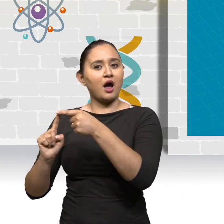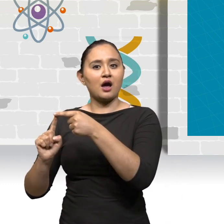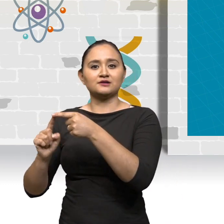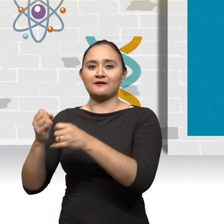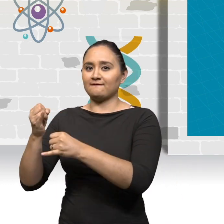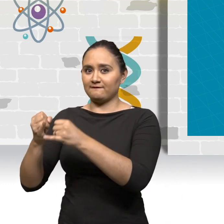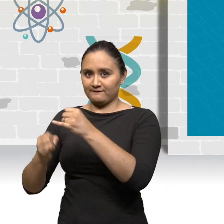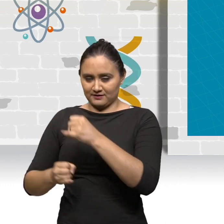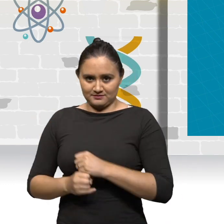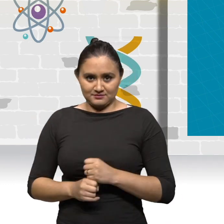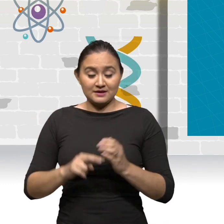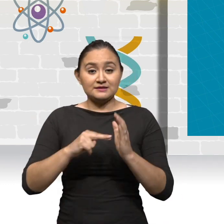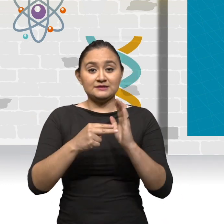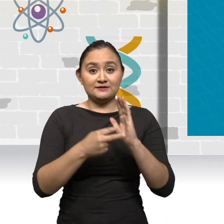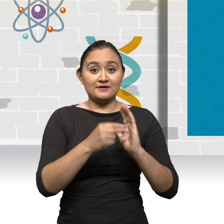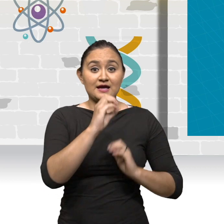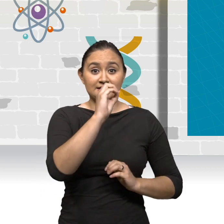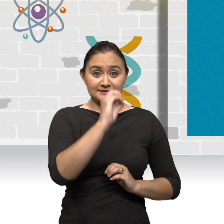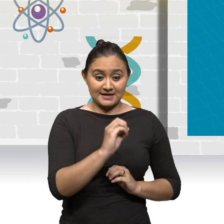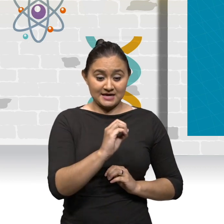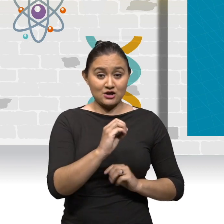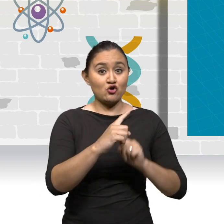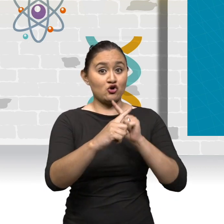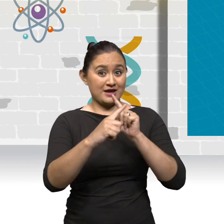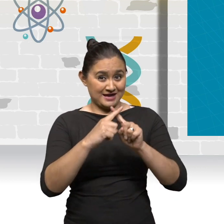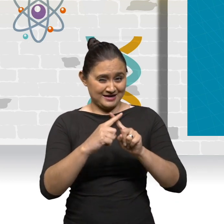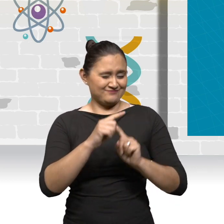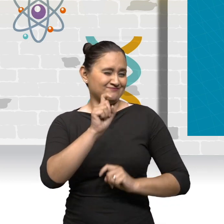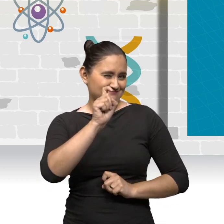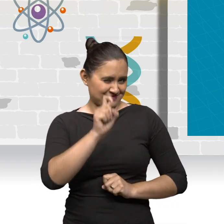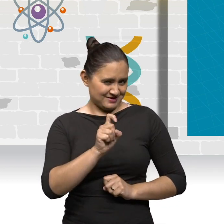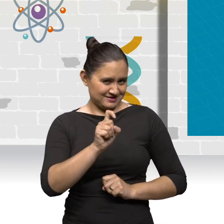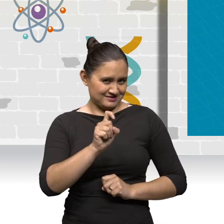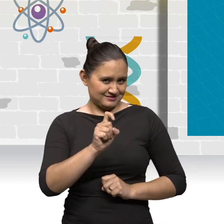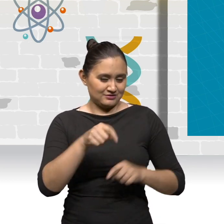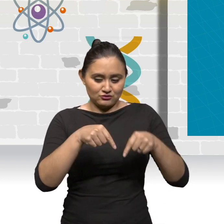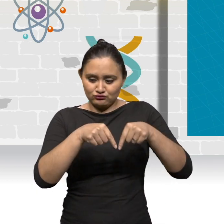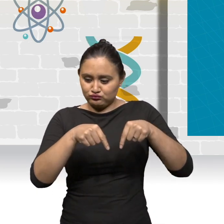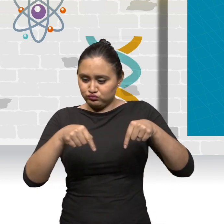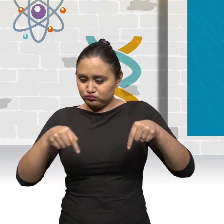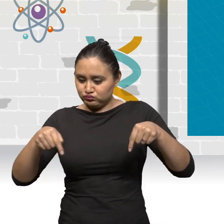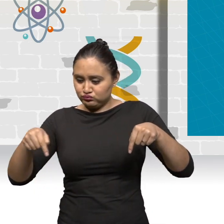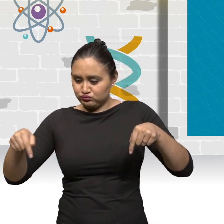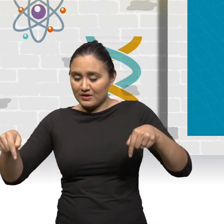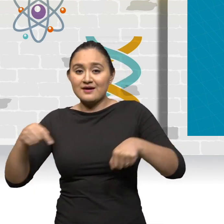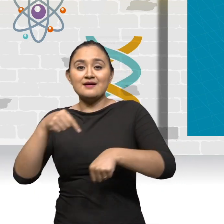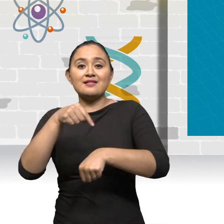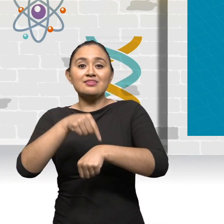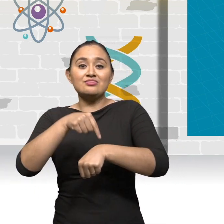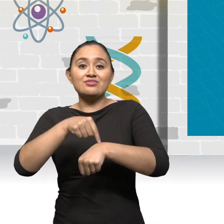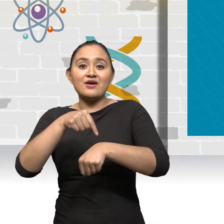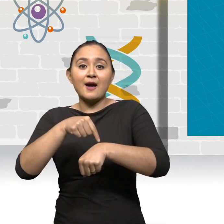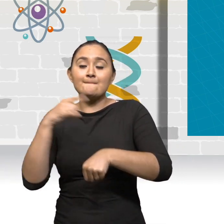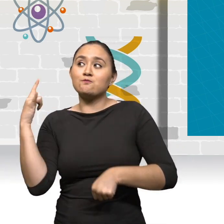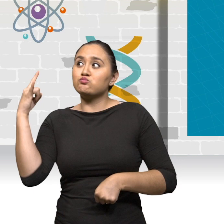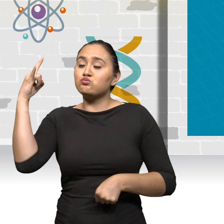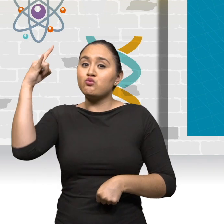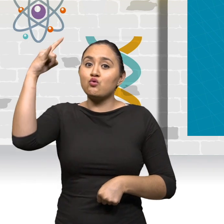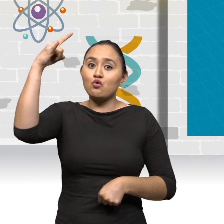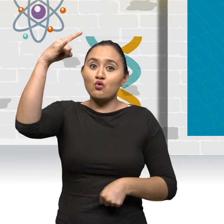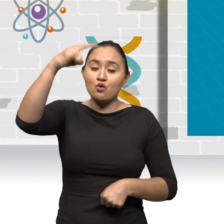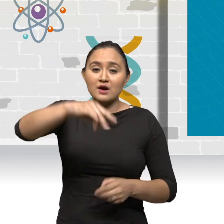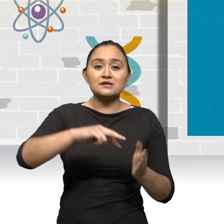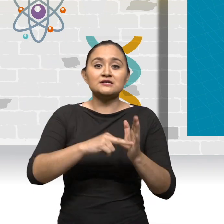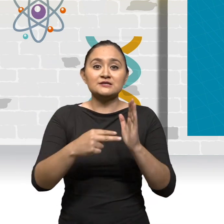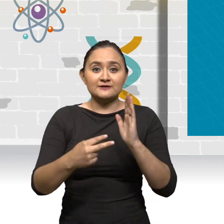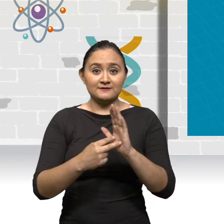decir, v sub 0x va a ser igual a v sub 0. El tiempo de vuelo es lo que tarda el objeto en el aire y su valor